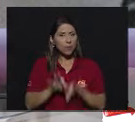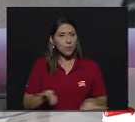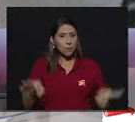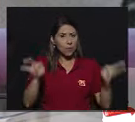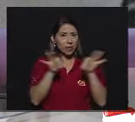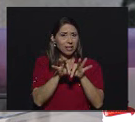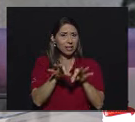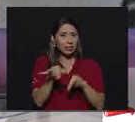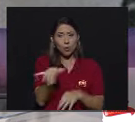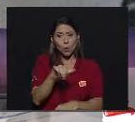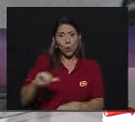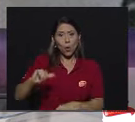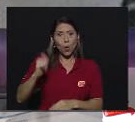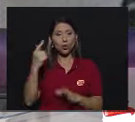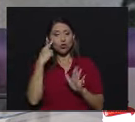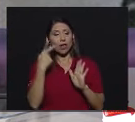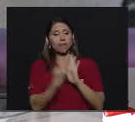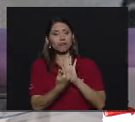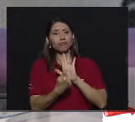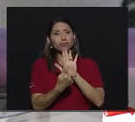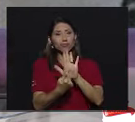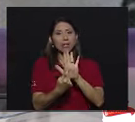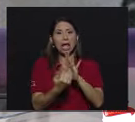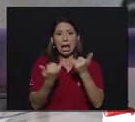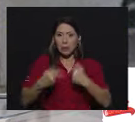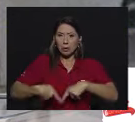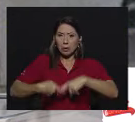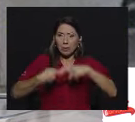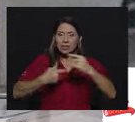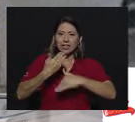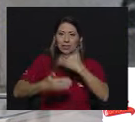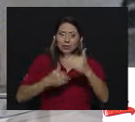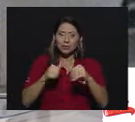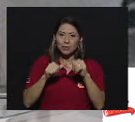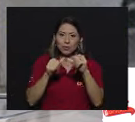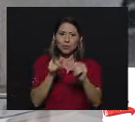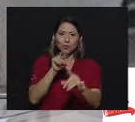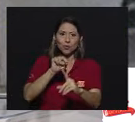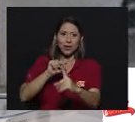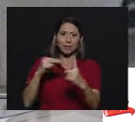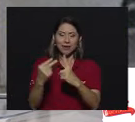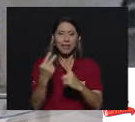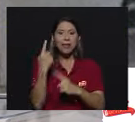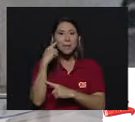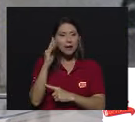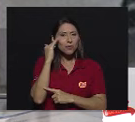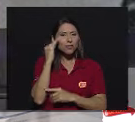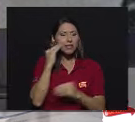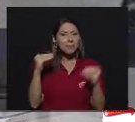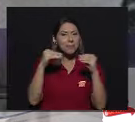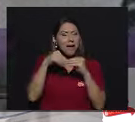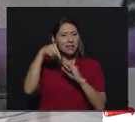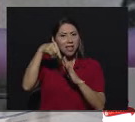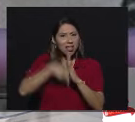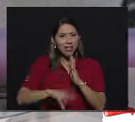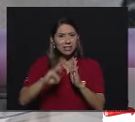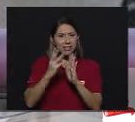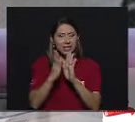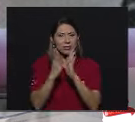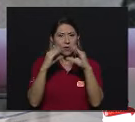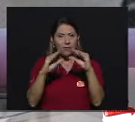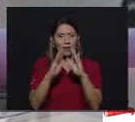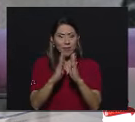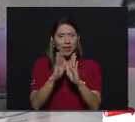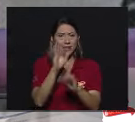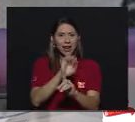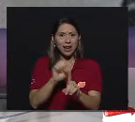muy importantes como muchos otros que reflejó el sexto informe. Vamos a ir a una pausa, pero ya volvemos aquí en Una Mirada para conocer más detalles de este